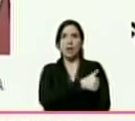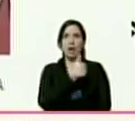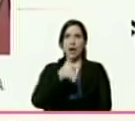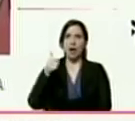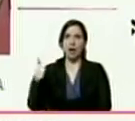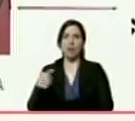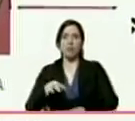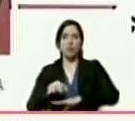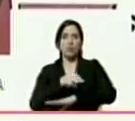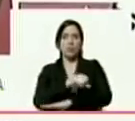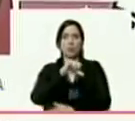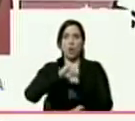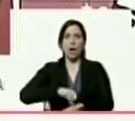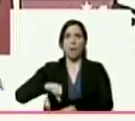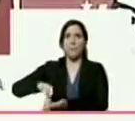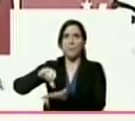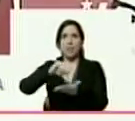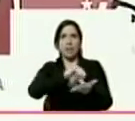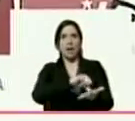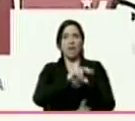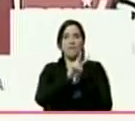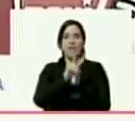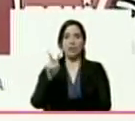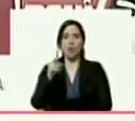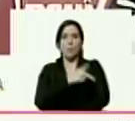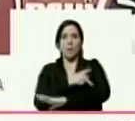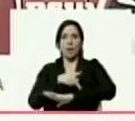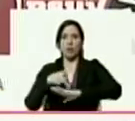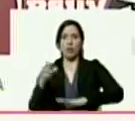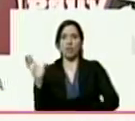municipio capital, 22 parroquias de